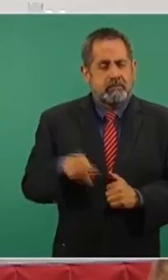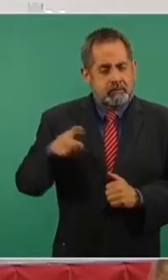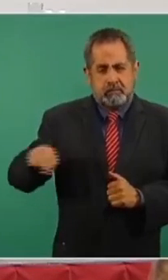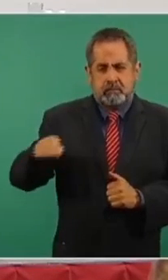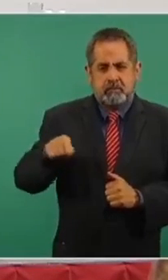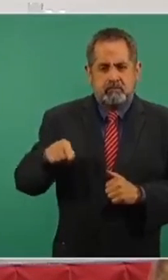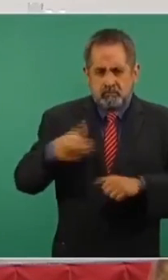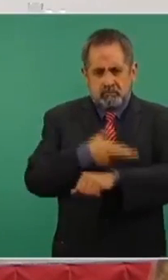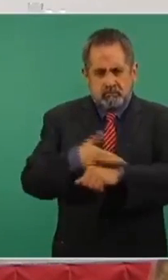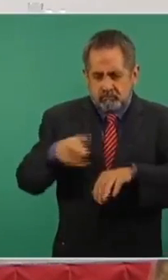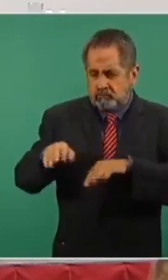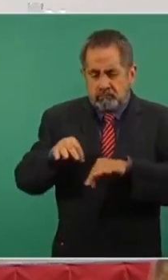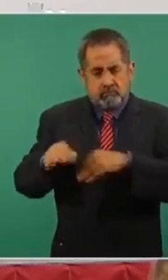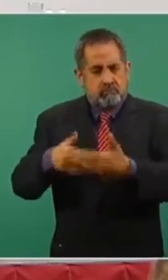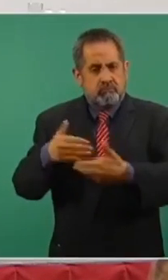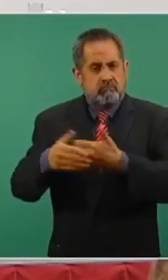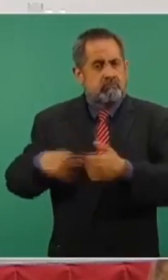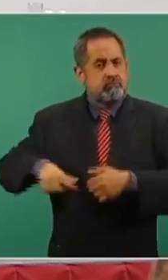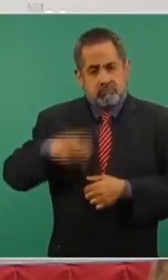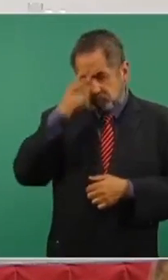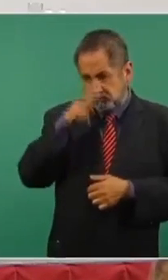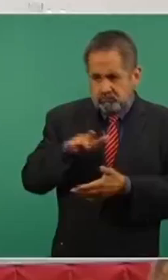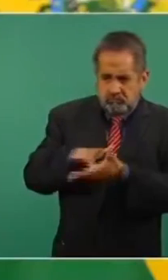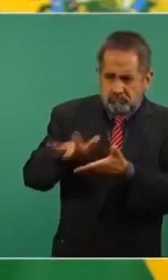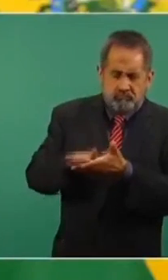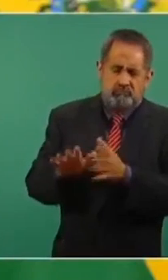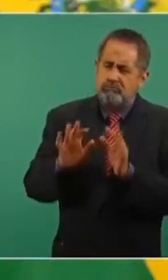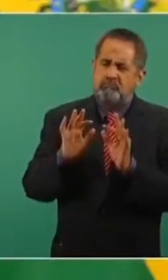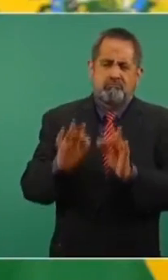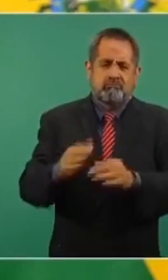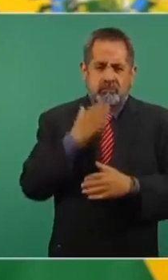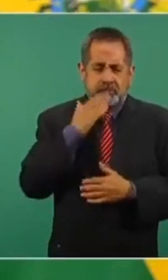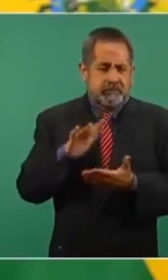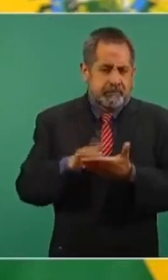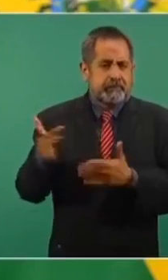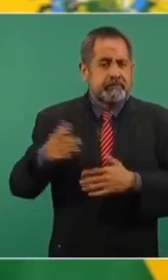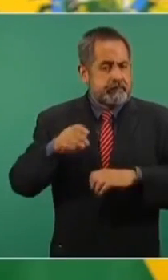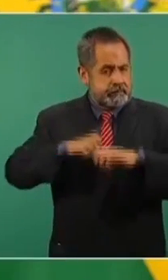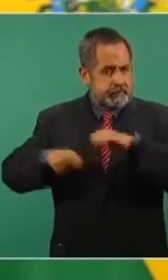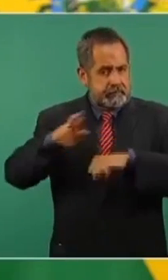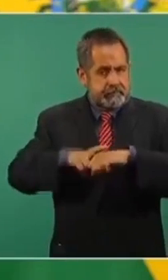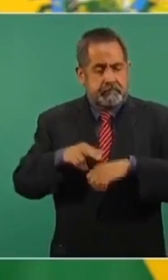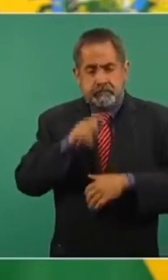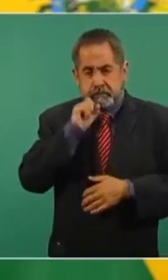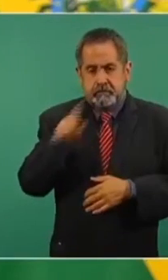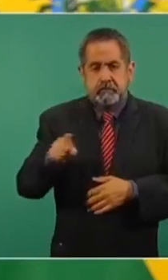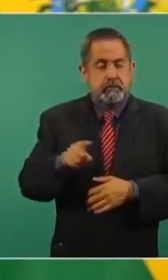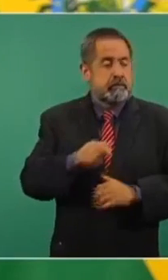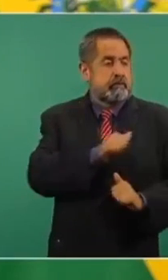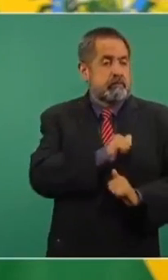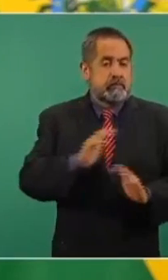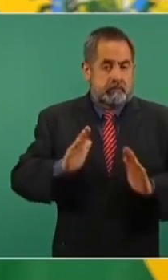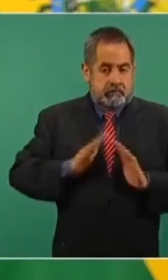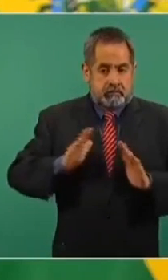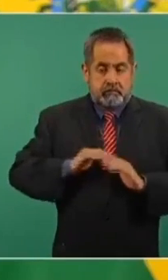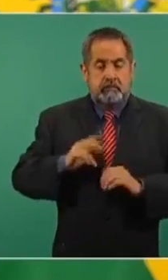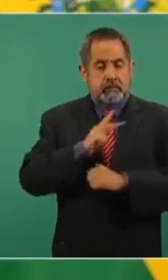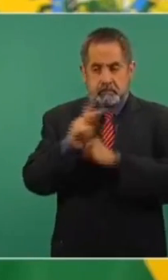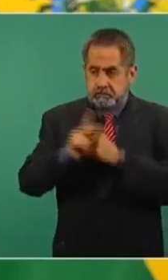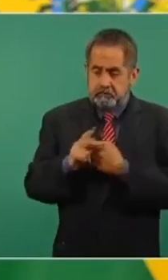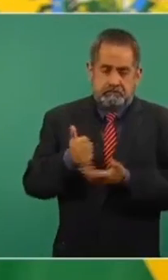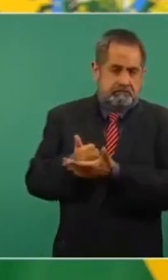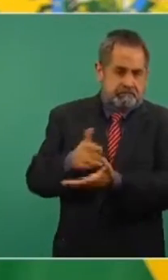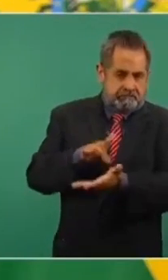actuación del Gobierno de México. También agradecerle mucho a las Fuerzas Armadas de nuestro país,